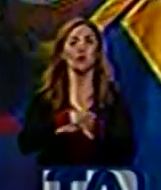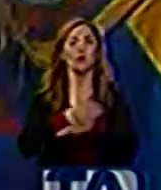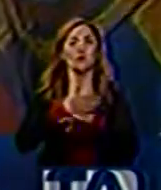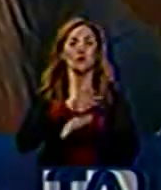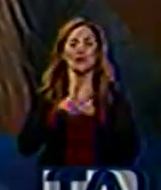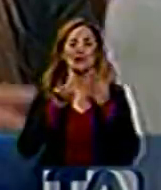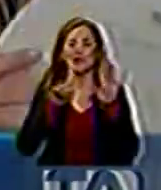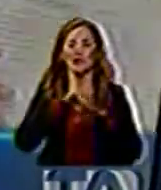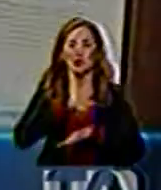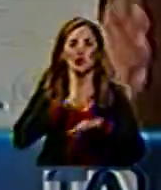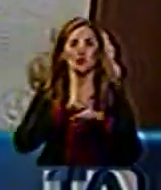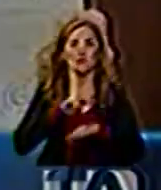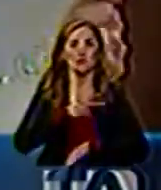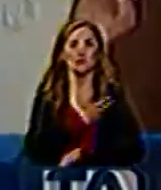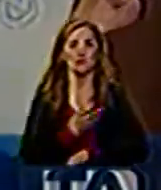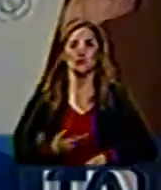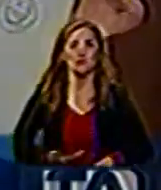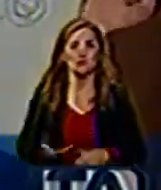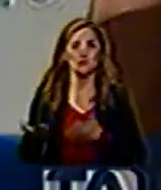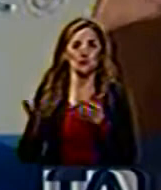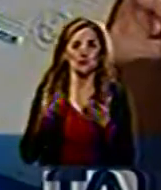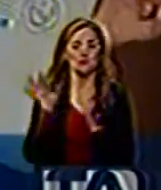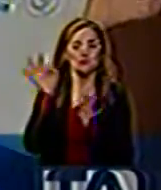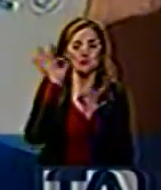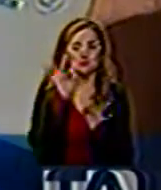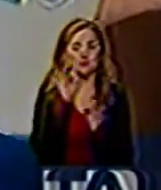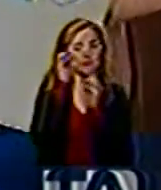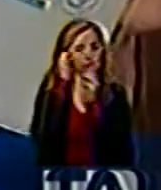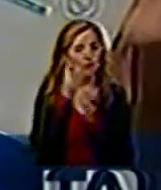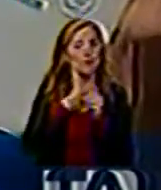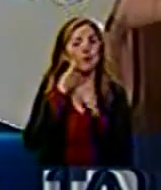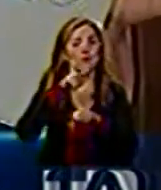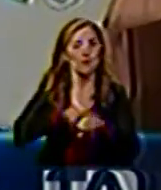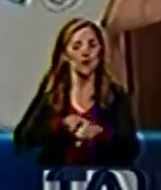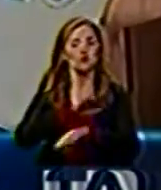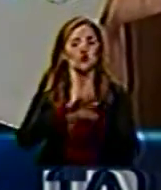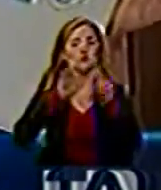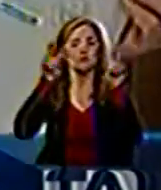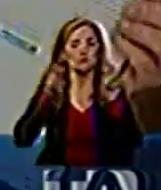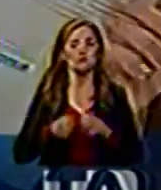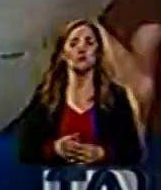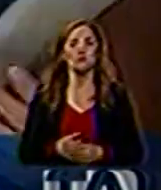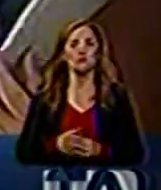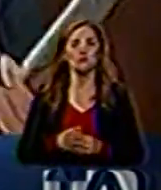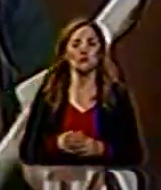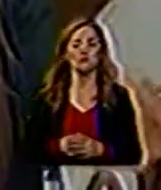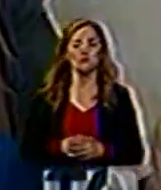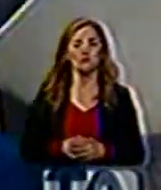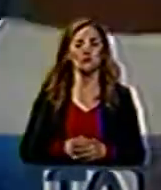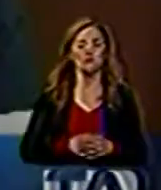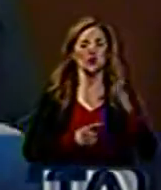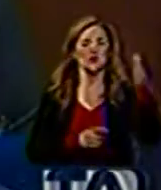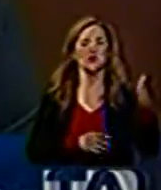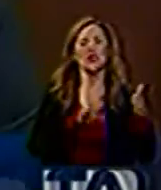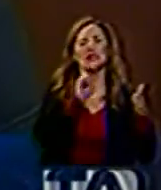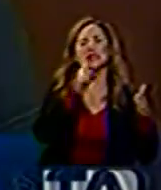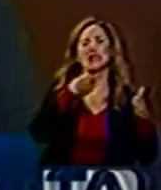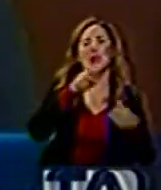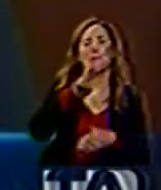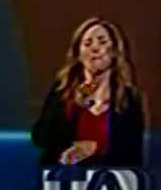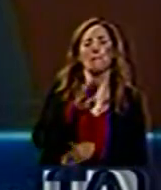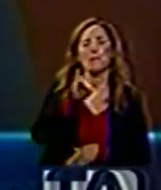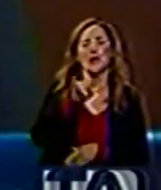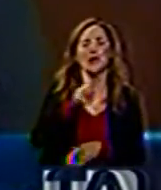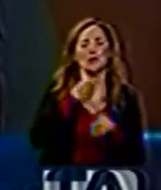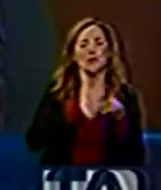después, la vicepresidenta María Alejandra Vicuña se pronunció por primera vez sobre el tema. El señor Sagbay, desde septiembre